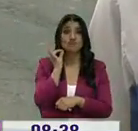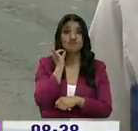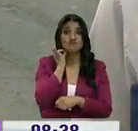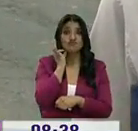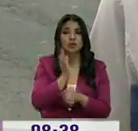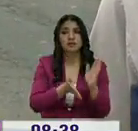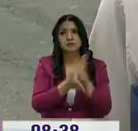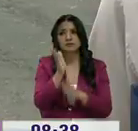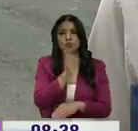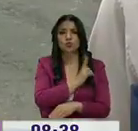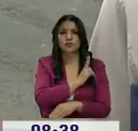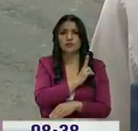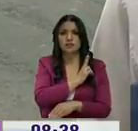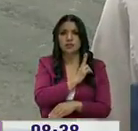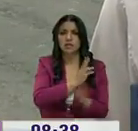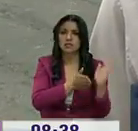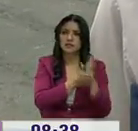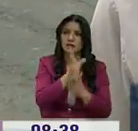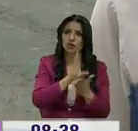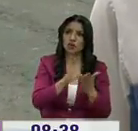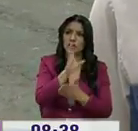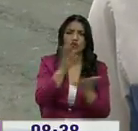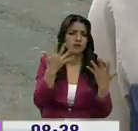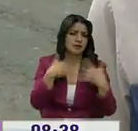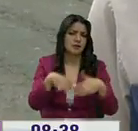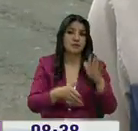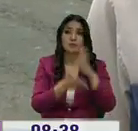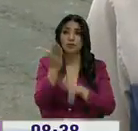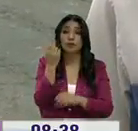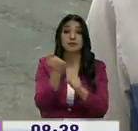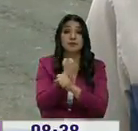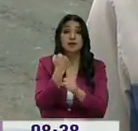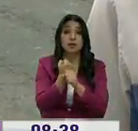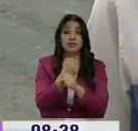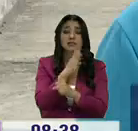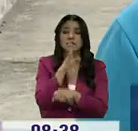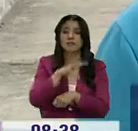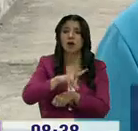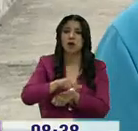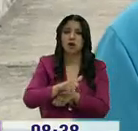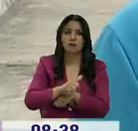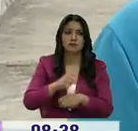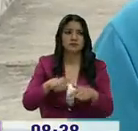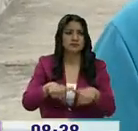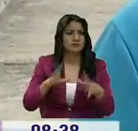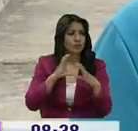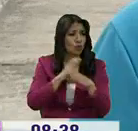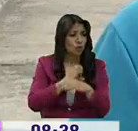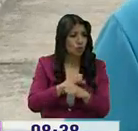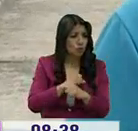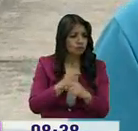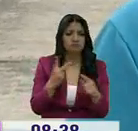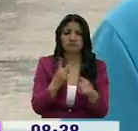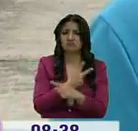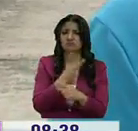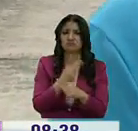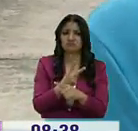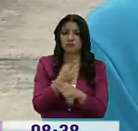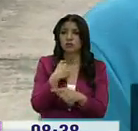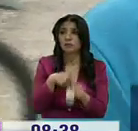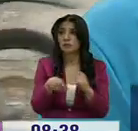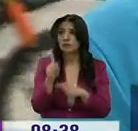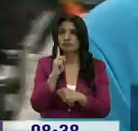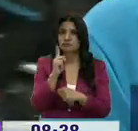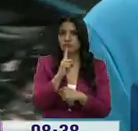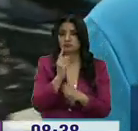las universidades, a los colegios o personal que va a trabajar, siempre les roban. Aquí en la noche no sale, en